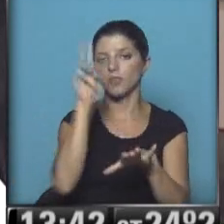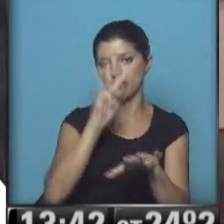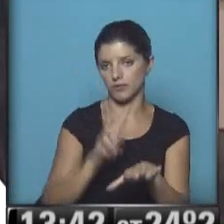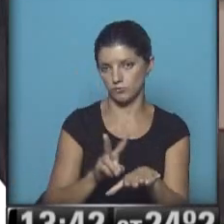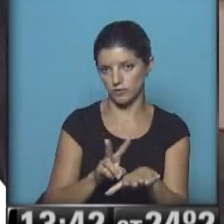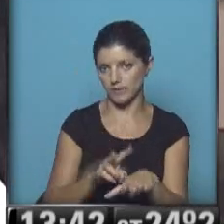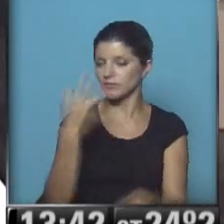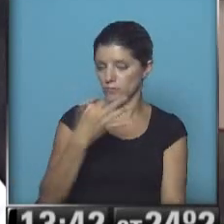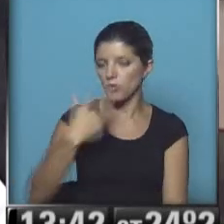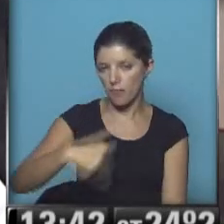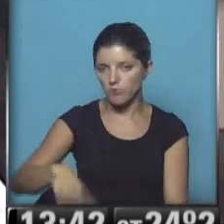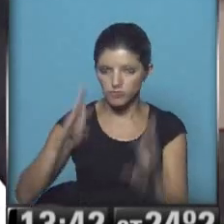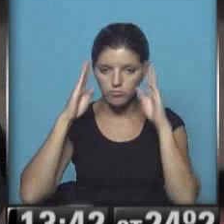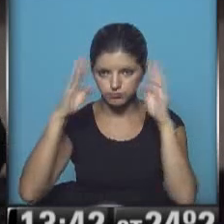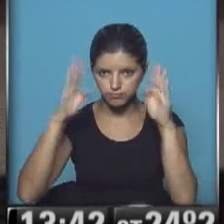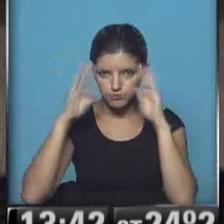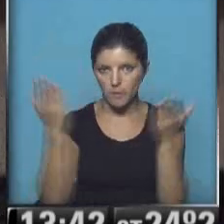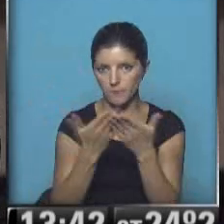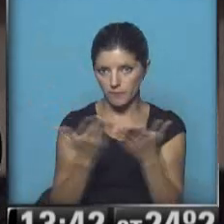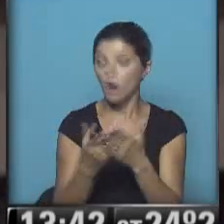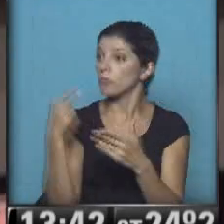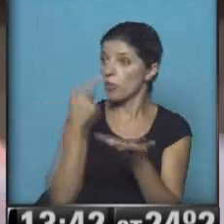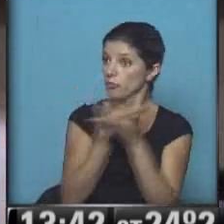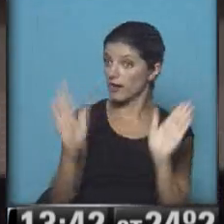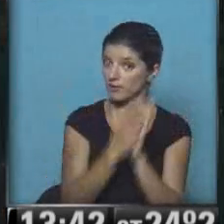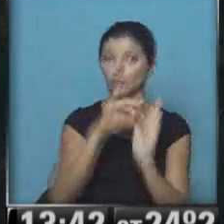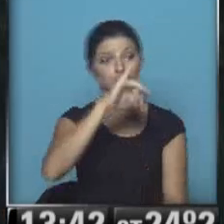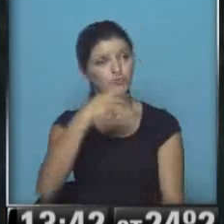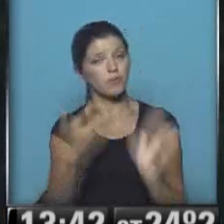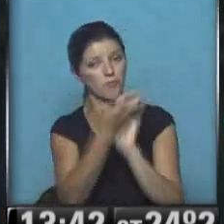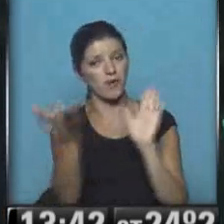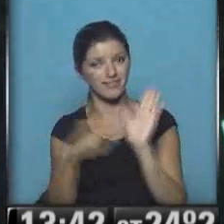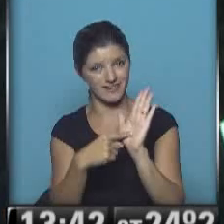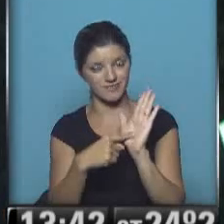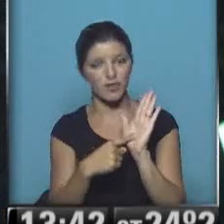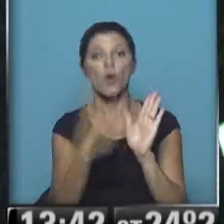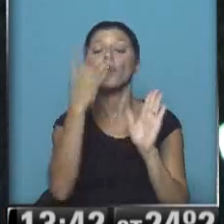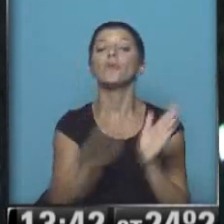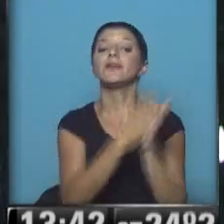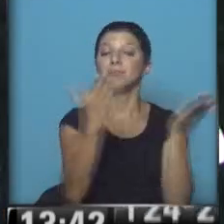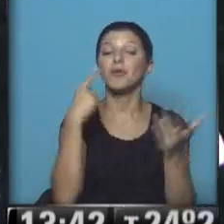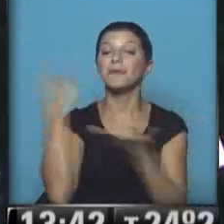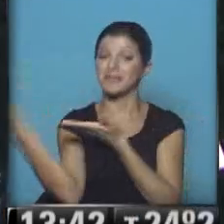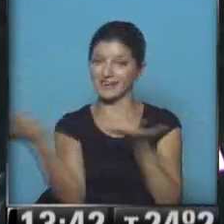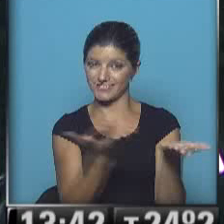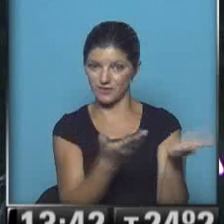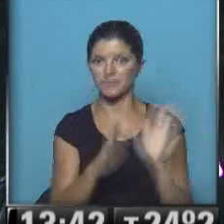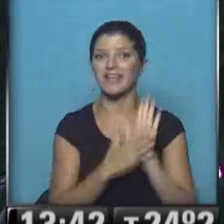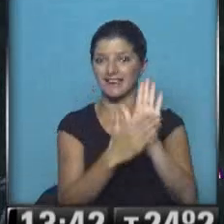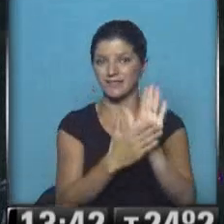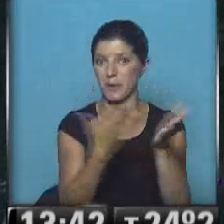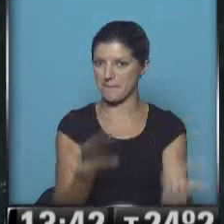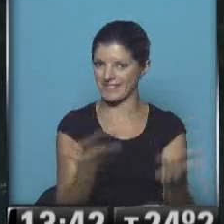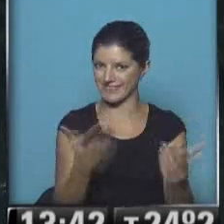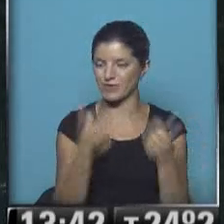estaremos siguiendo seguramente en los próximos puedo mostrar un libro un libro y una invitación acá muestro el libro es un libro pesadito